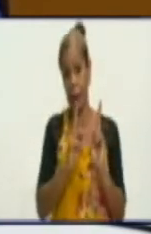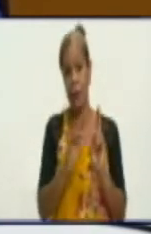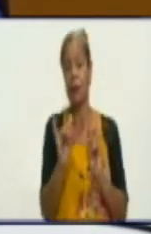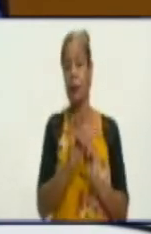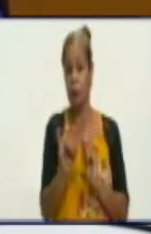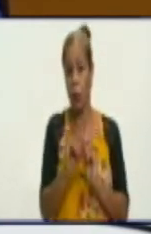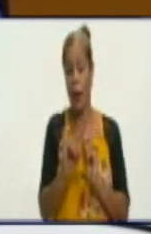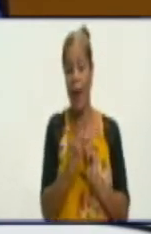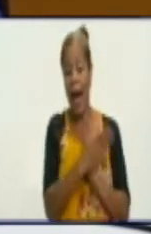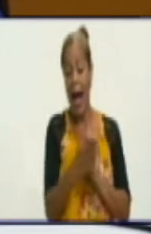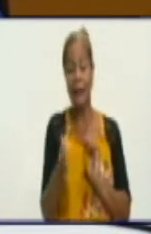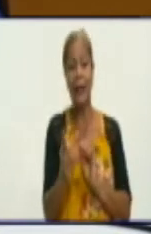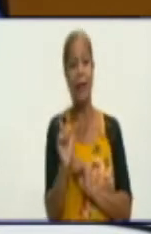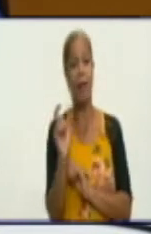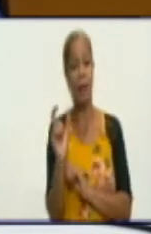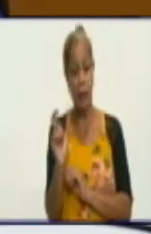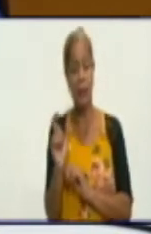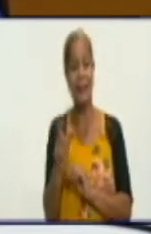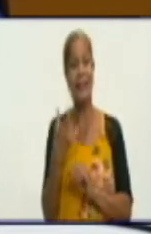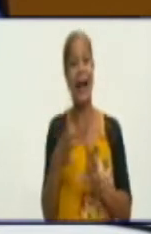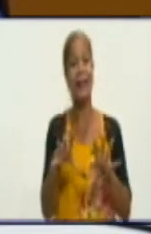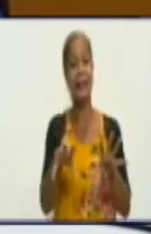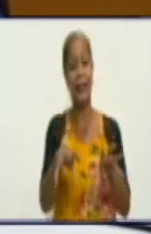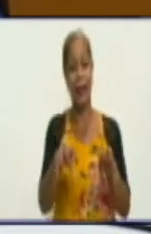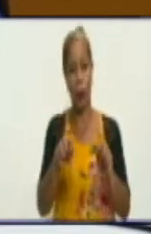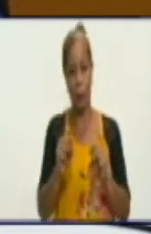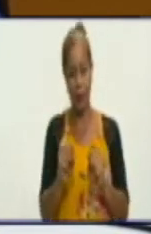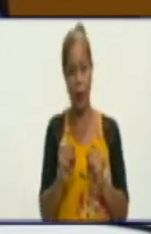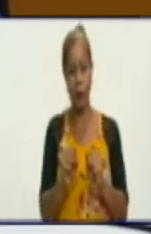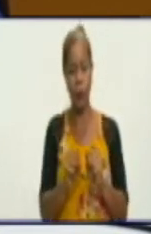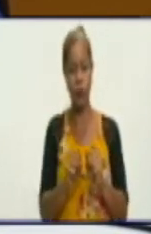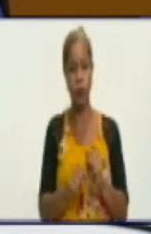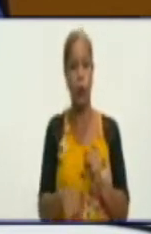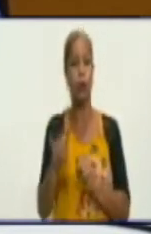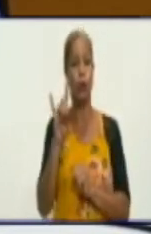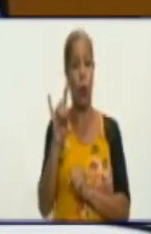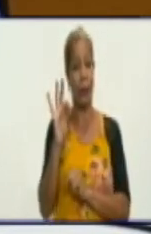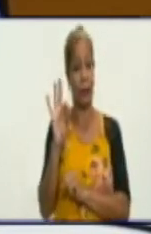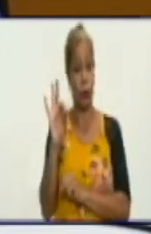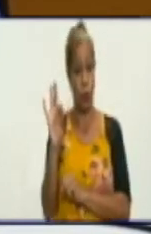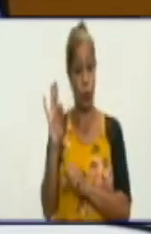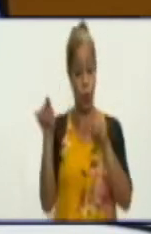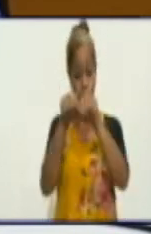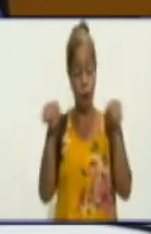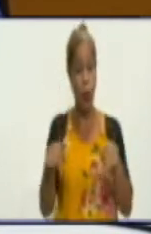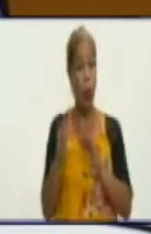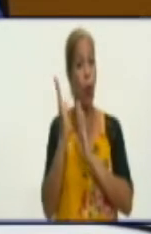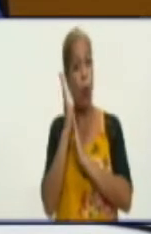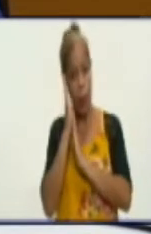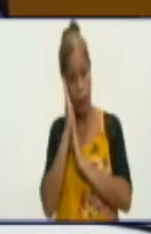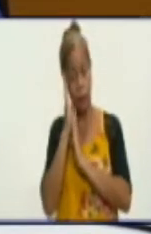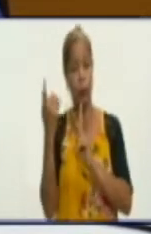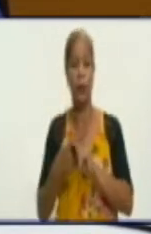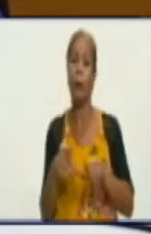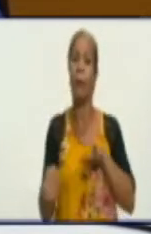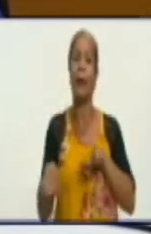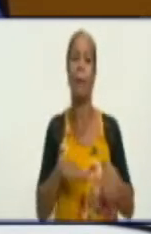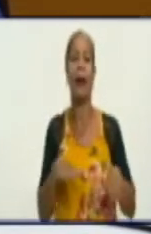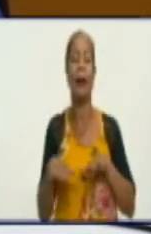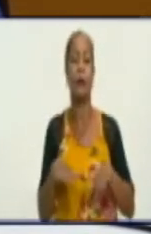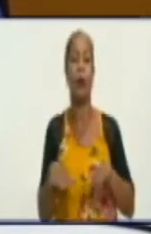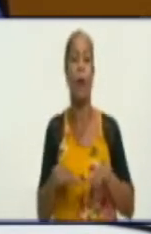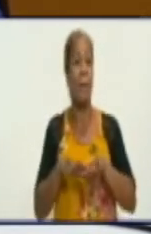fecha, en esta etapa, se han recuperado 48 habitaciones, y de ella con un impacto también preparándonos para cuando el tema de la